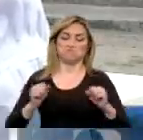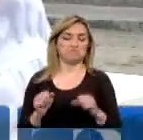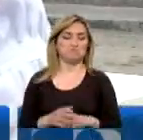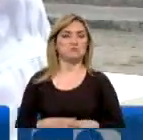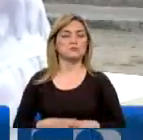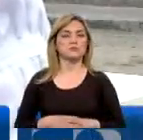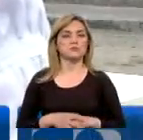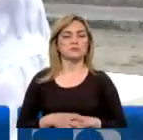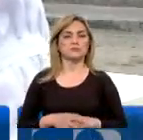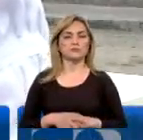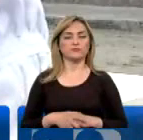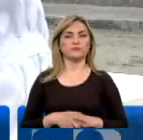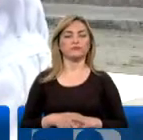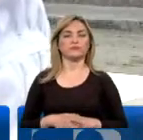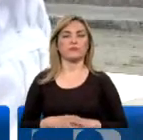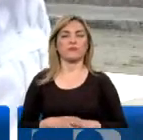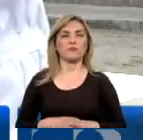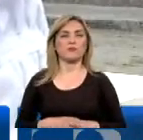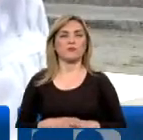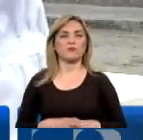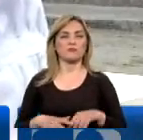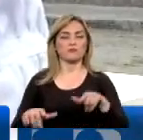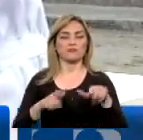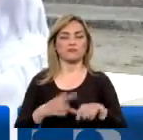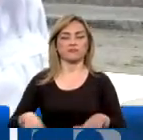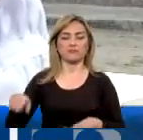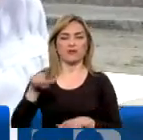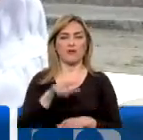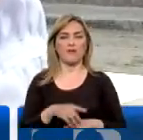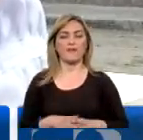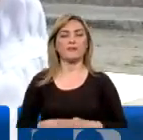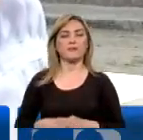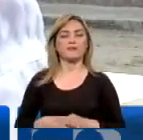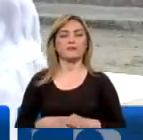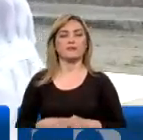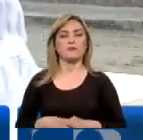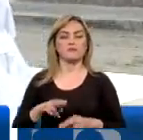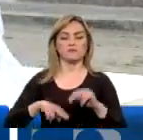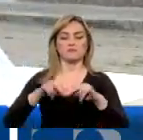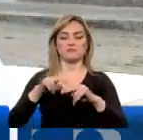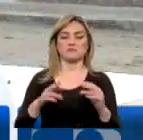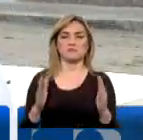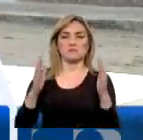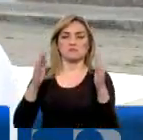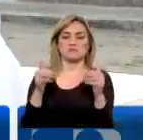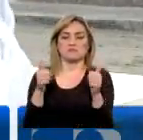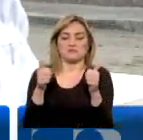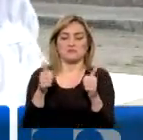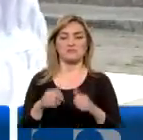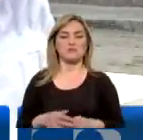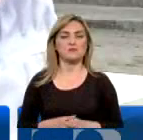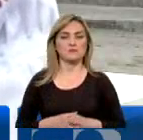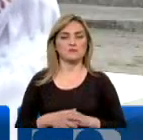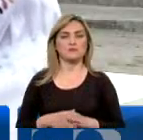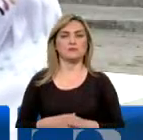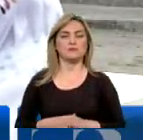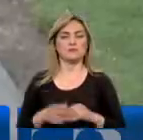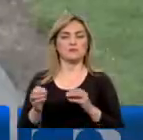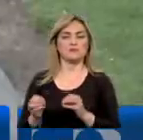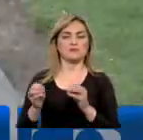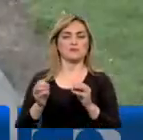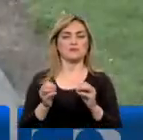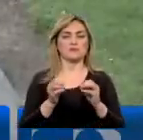posibilidad. Aquí incluso en Angochagua tenemos una infraestructura buena, diría, con aulas donde se pueden